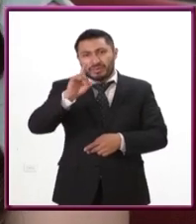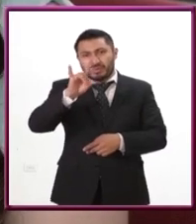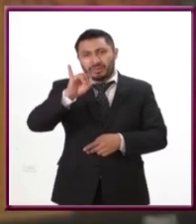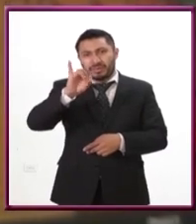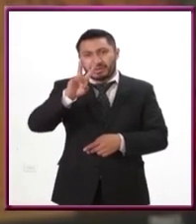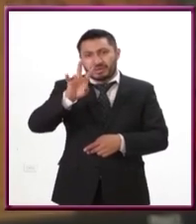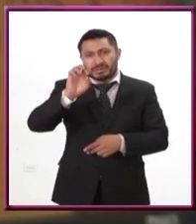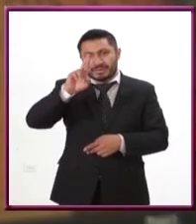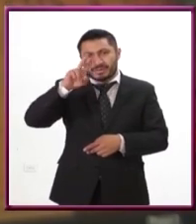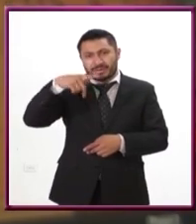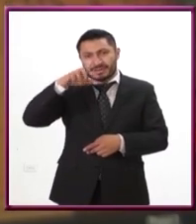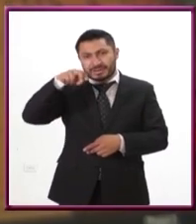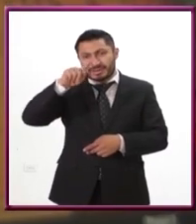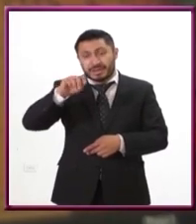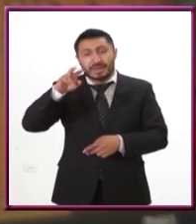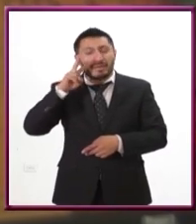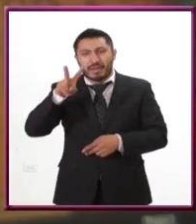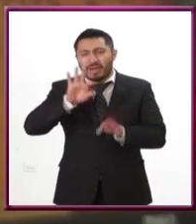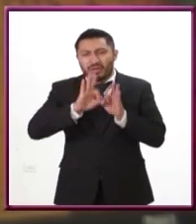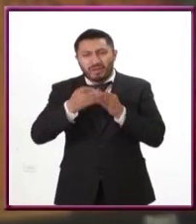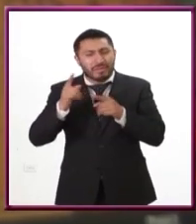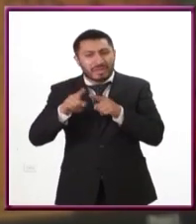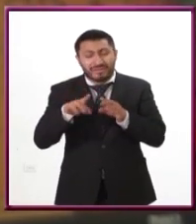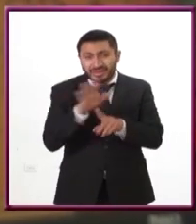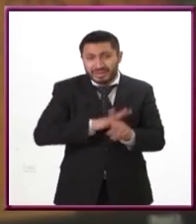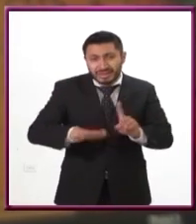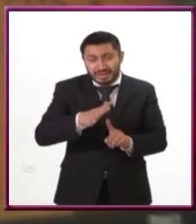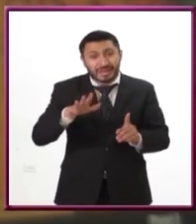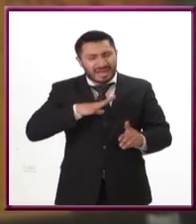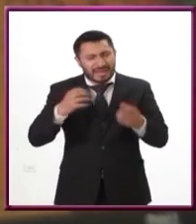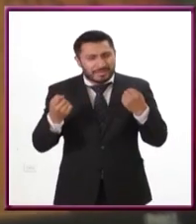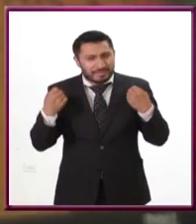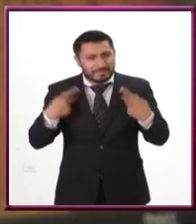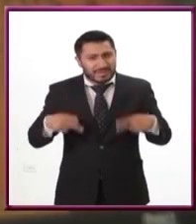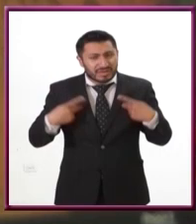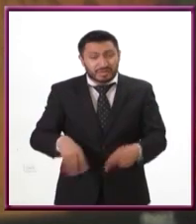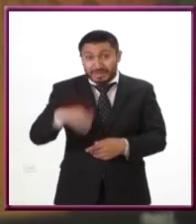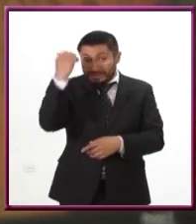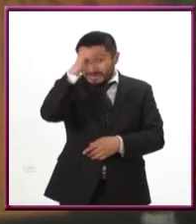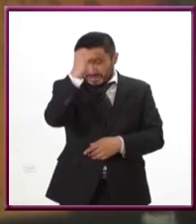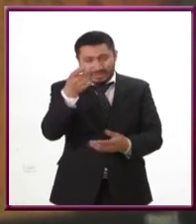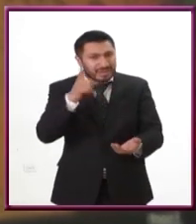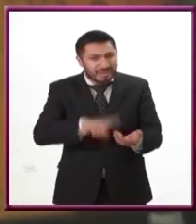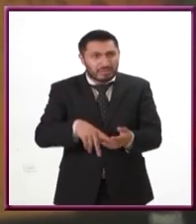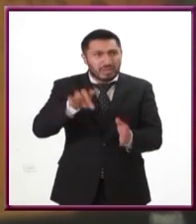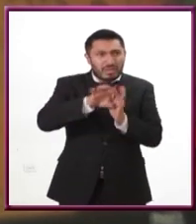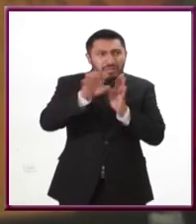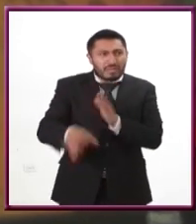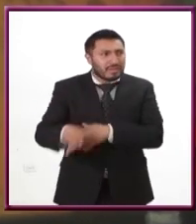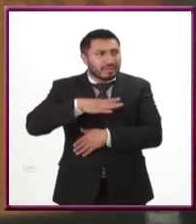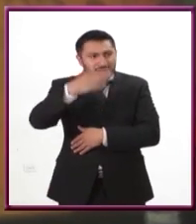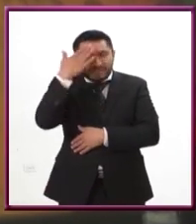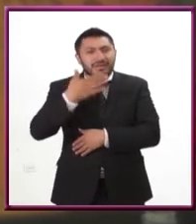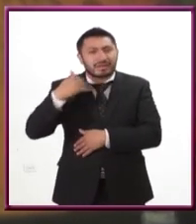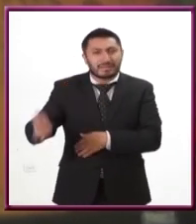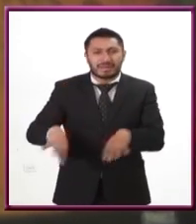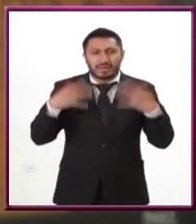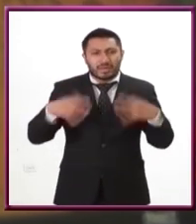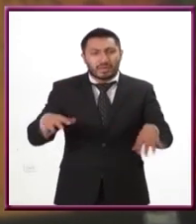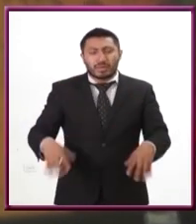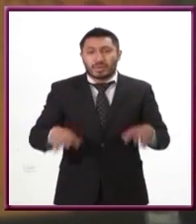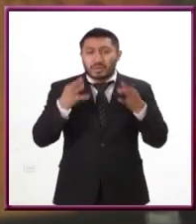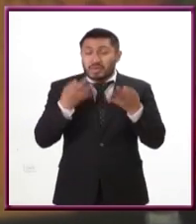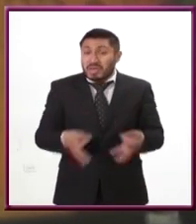distinta? Sabemos que hay personas que viven con alguna condición del espectro autista, por ejemplo, que tienen